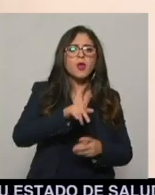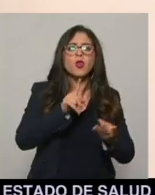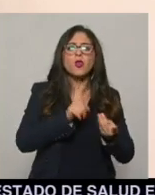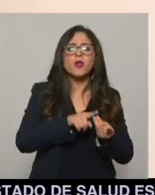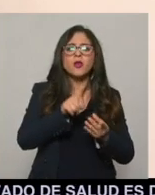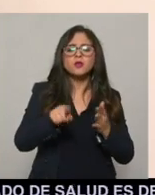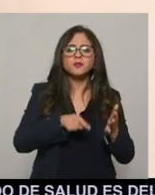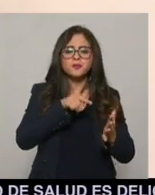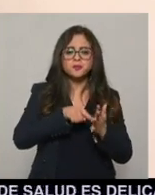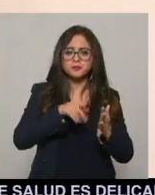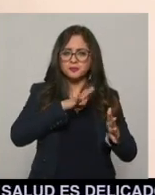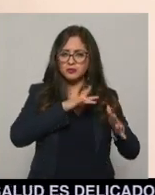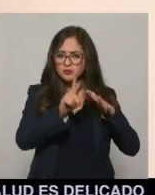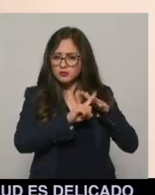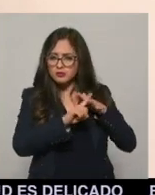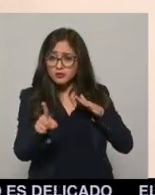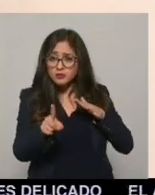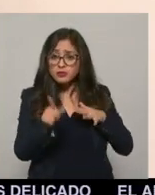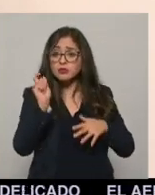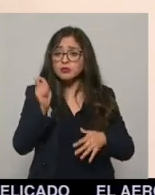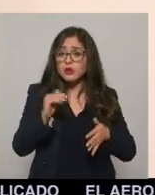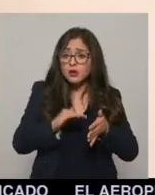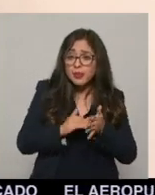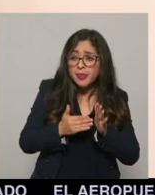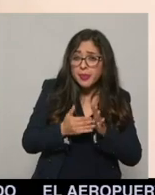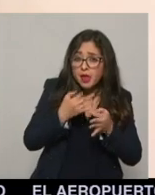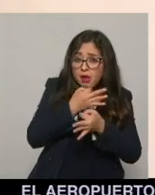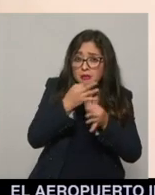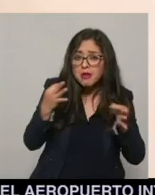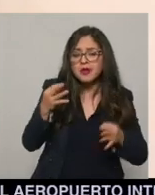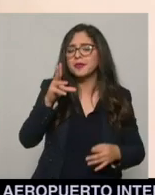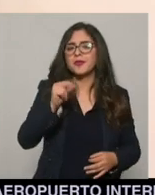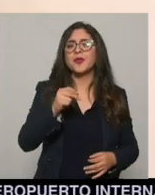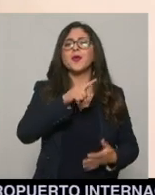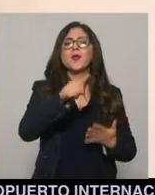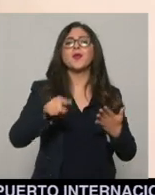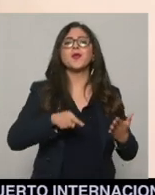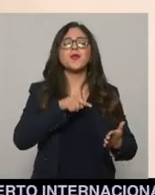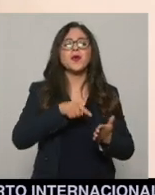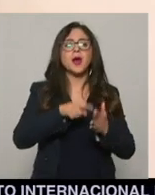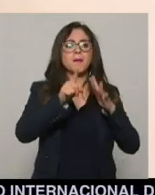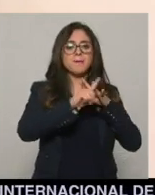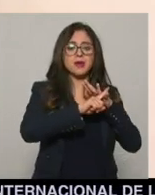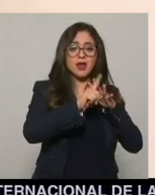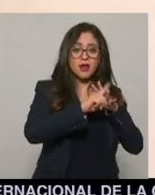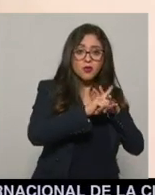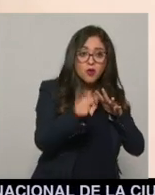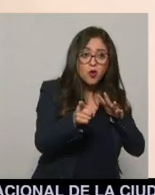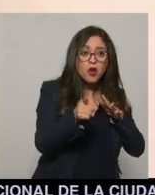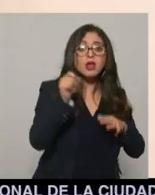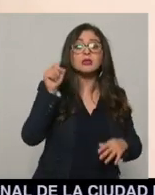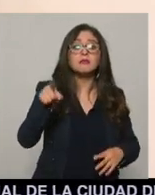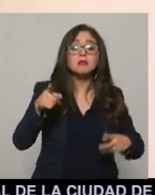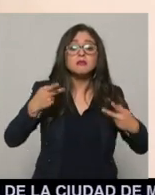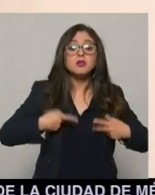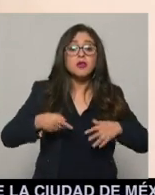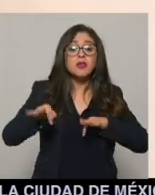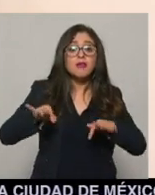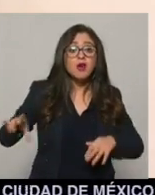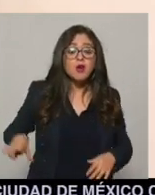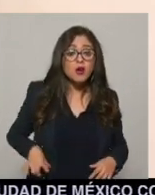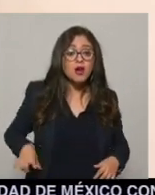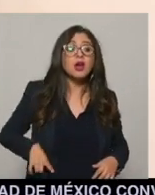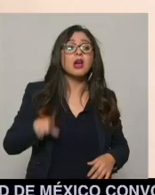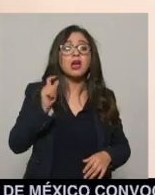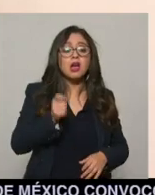infiltración, son las estaciones migratorias, servidores públicos los que están torturando a los migrantes.